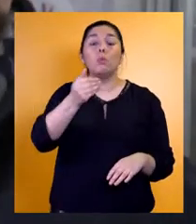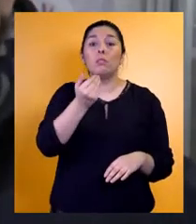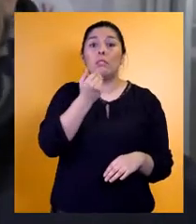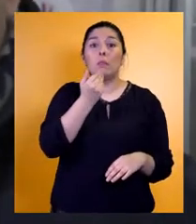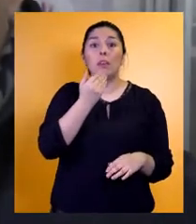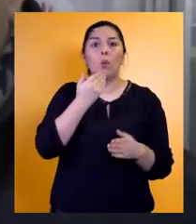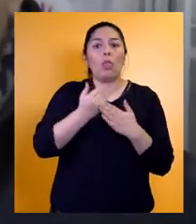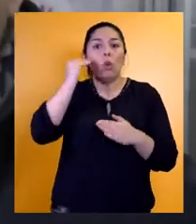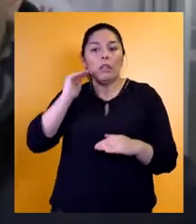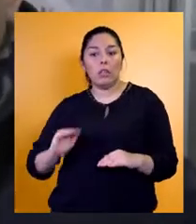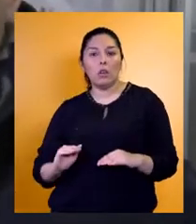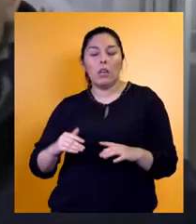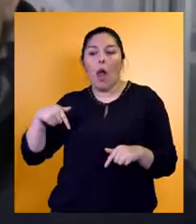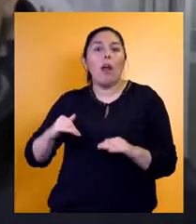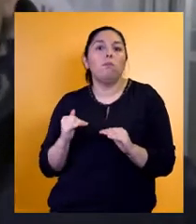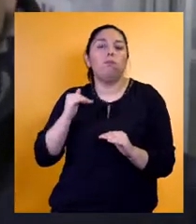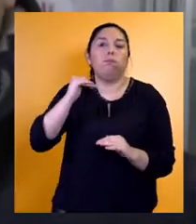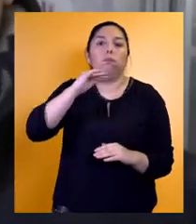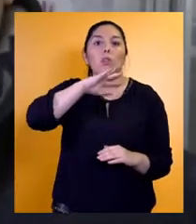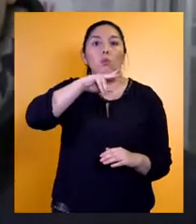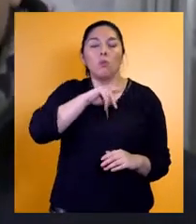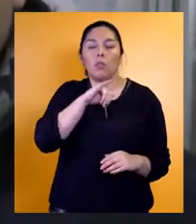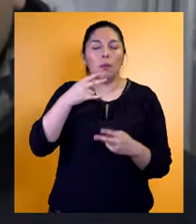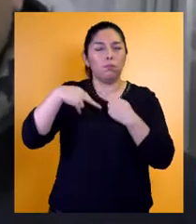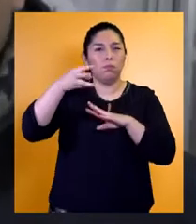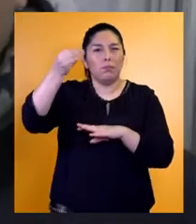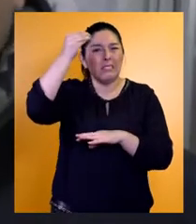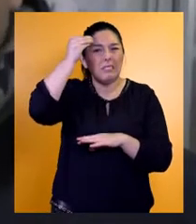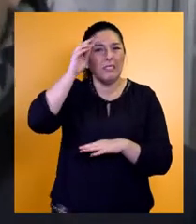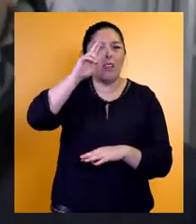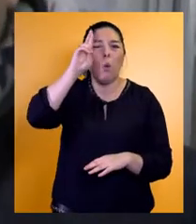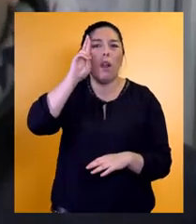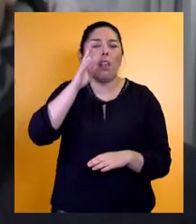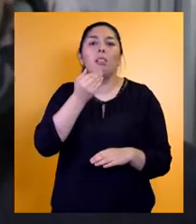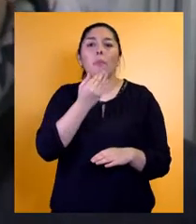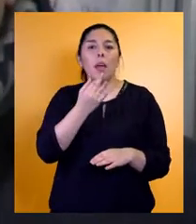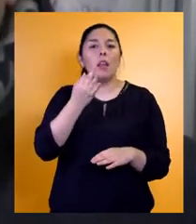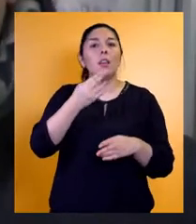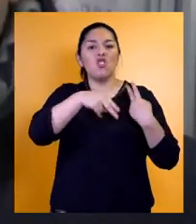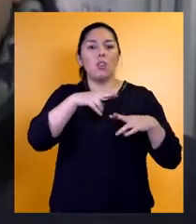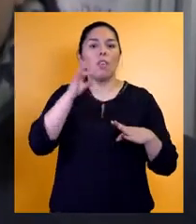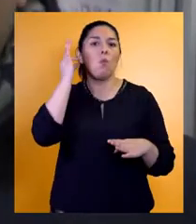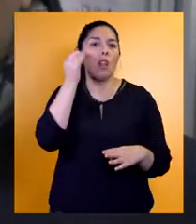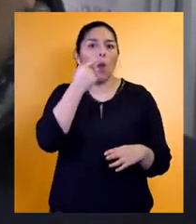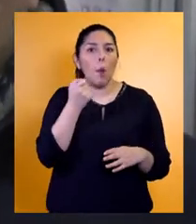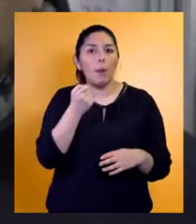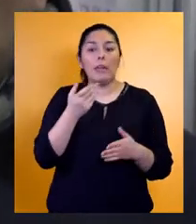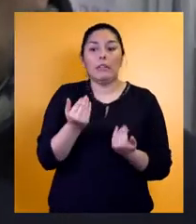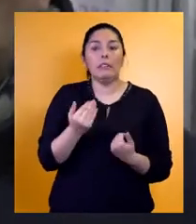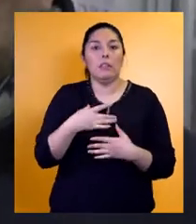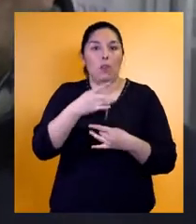en su infancia, y también de aquellos adultos que son maltratadores de niños o de mujeres, que hay que ayudarlos a reparar y a sanarse. Si no,